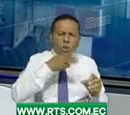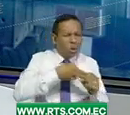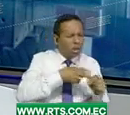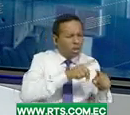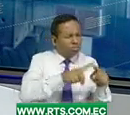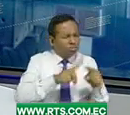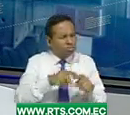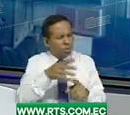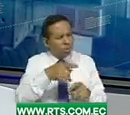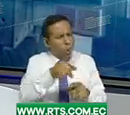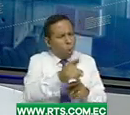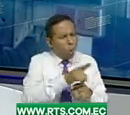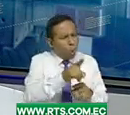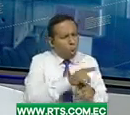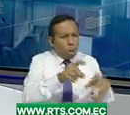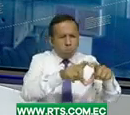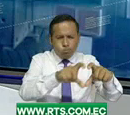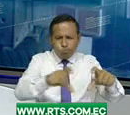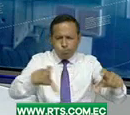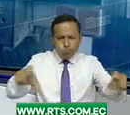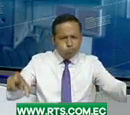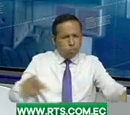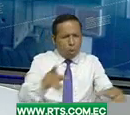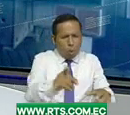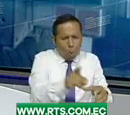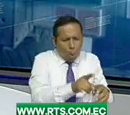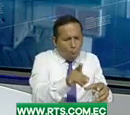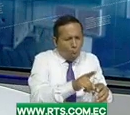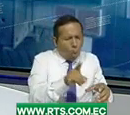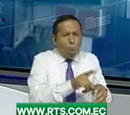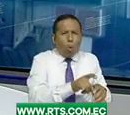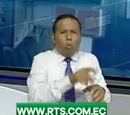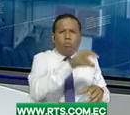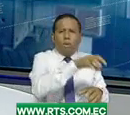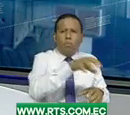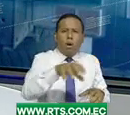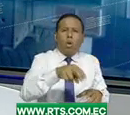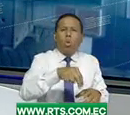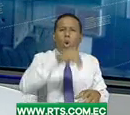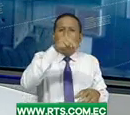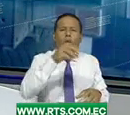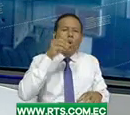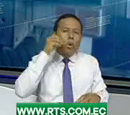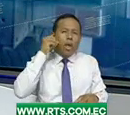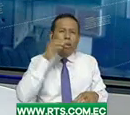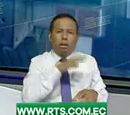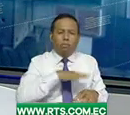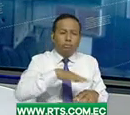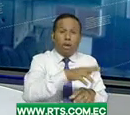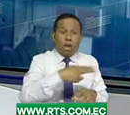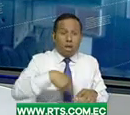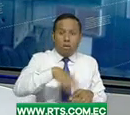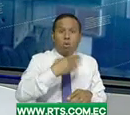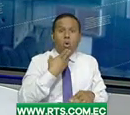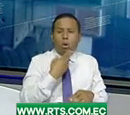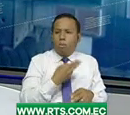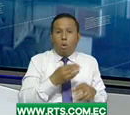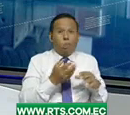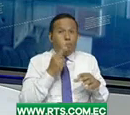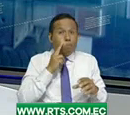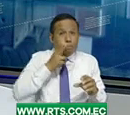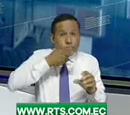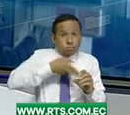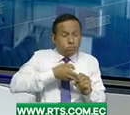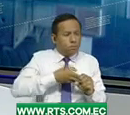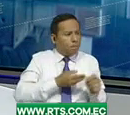de Petroecuador en 2 lugares de la frontera norte en la Amazonía. Su comercialización sería para organizaciones